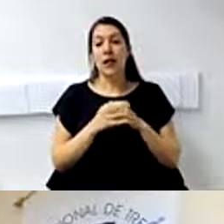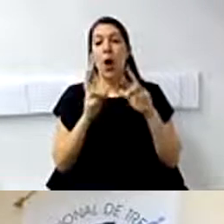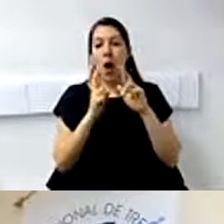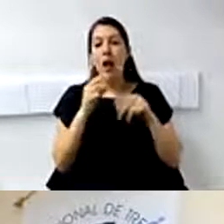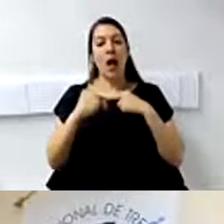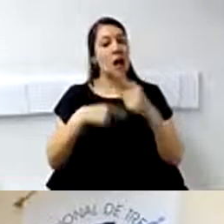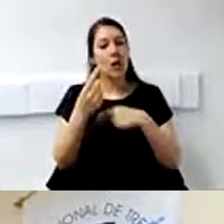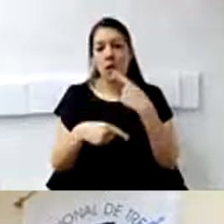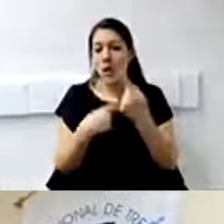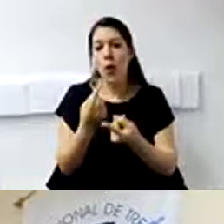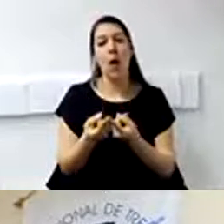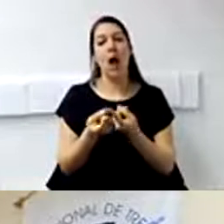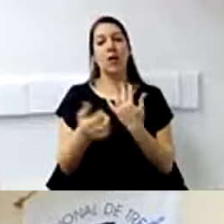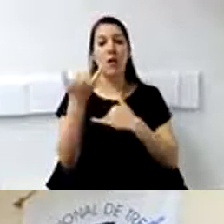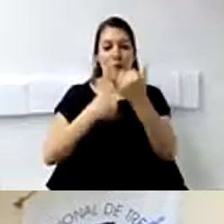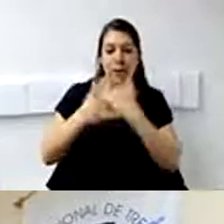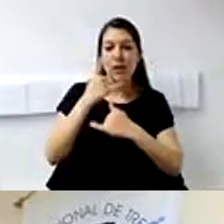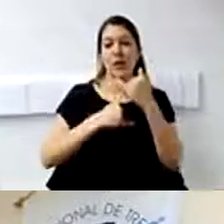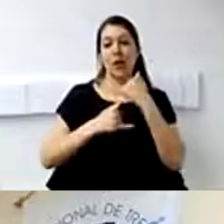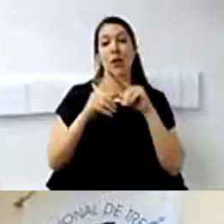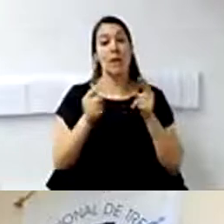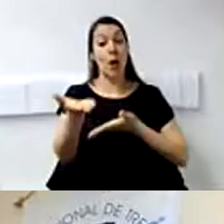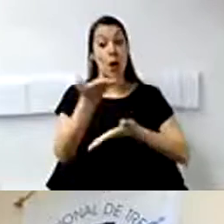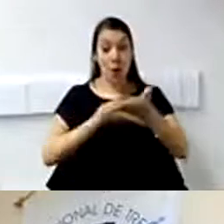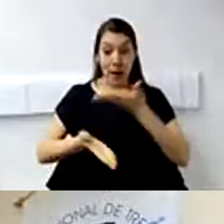incorporando muchas herramientas y sobre todo compartiendo.